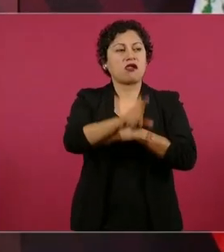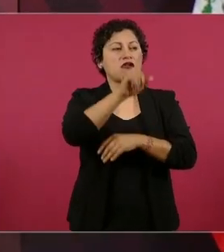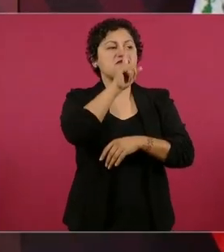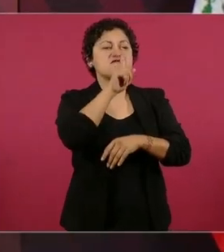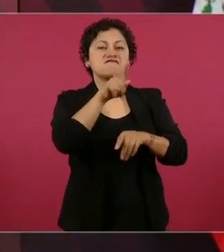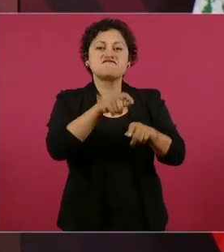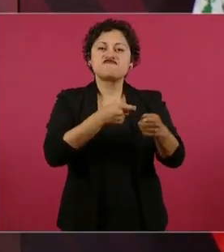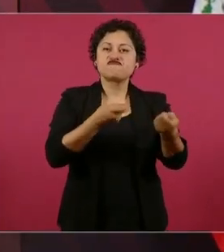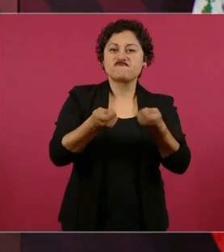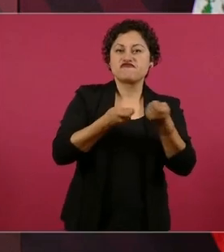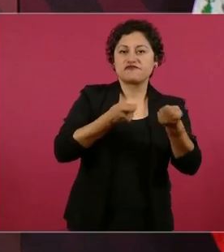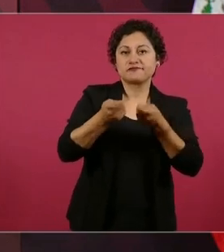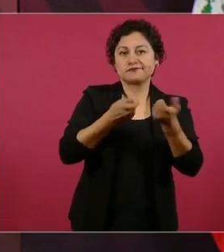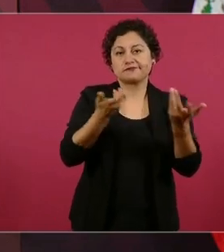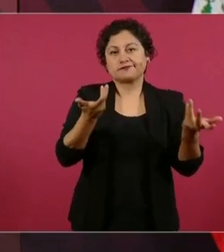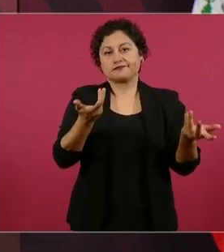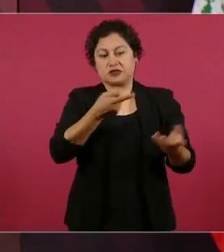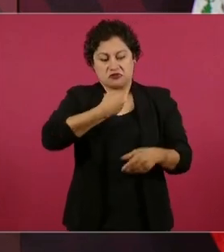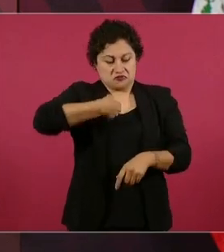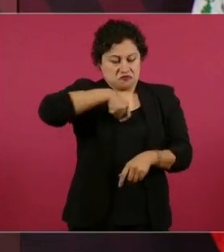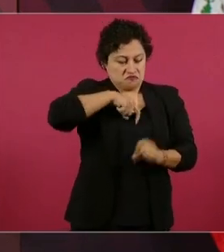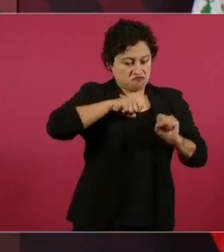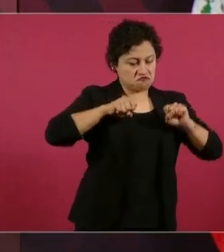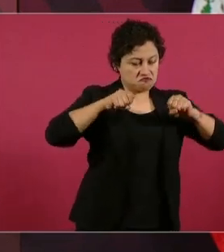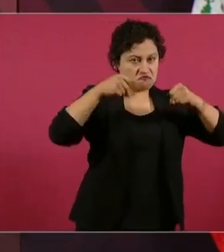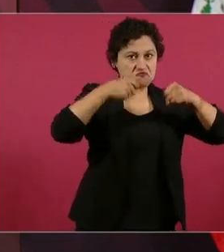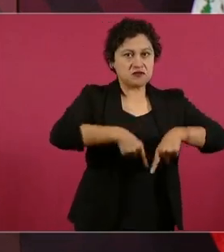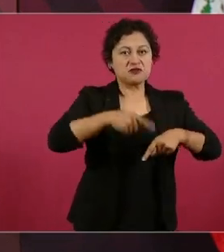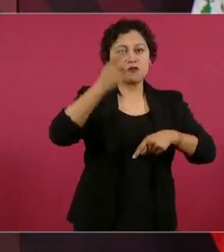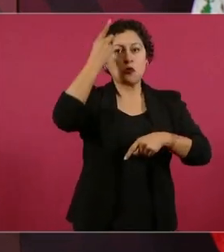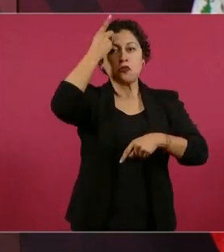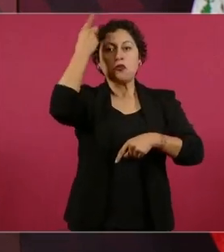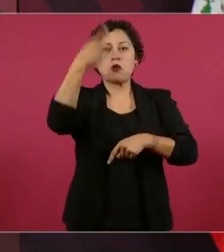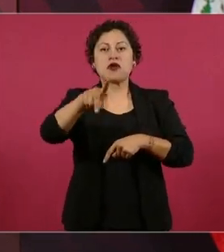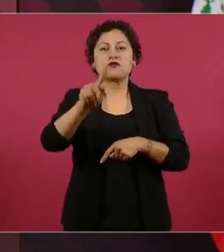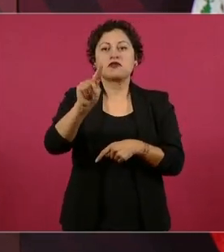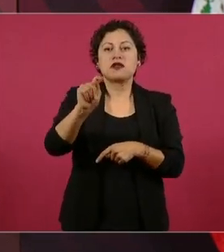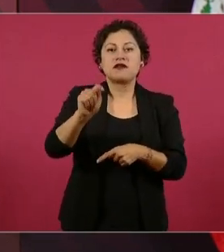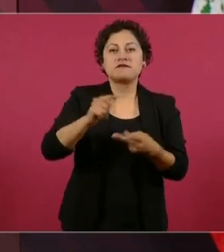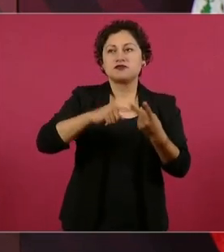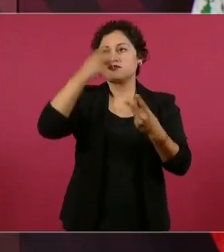de la televisión, de la radio, de los periódicos.